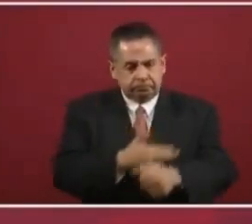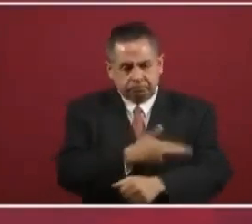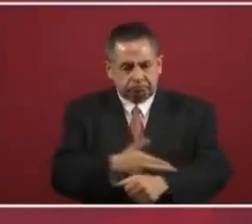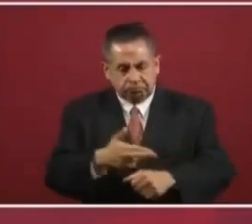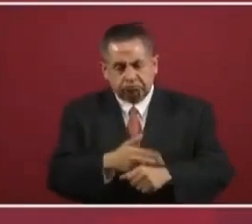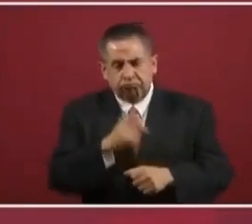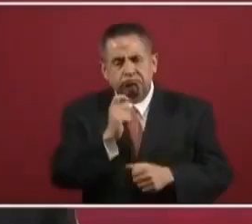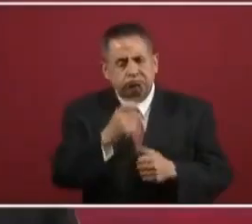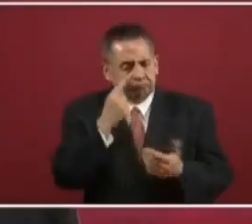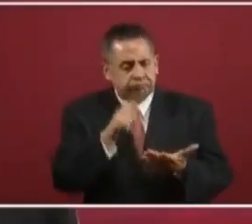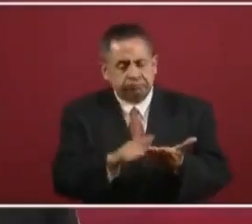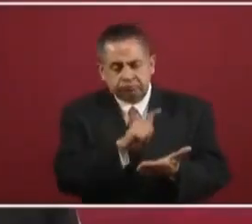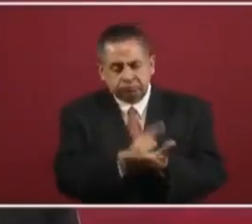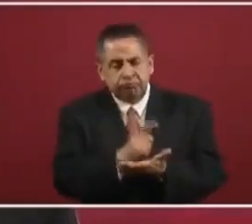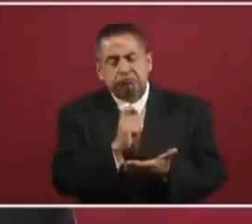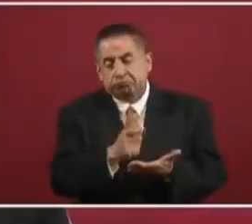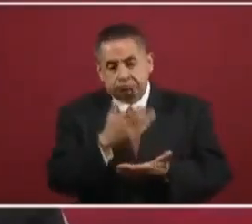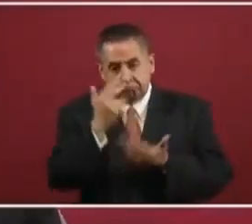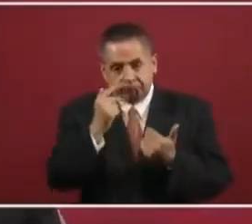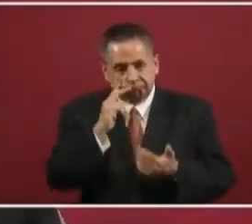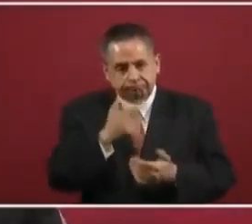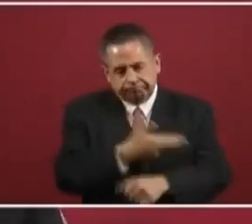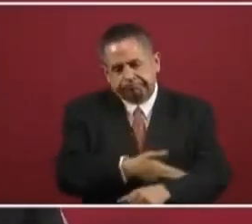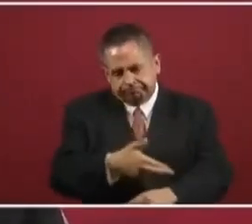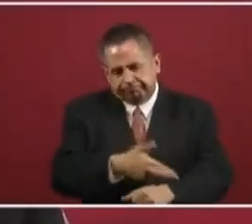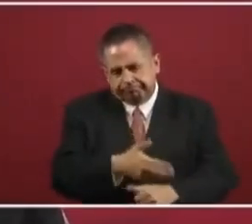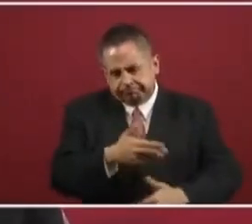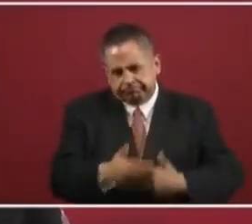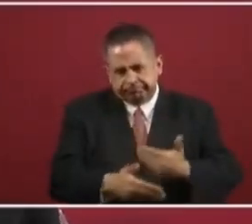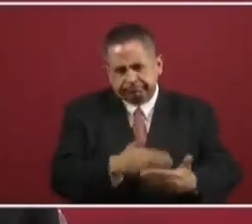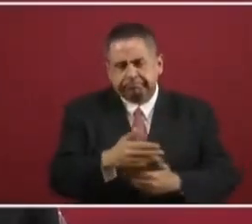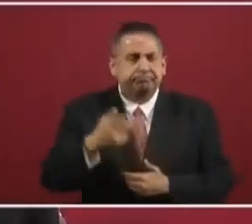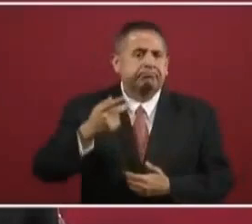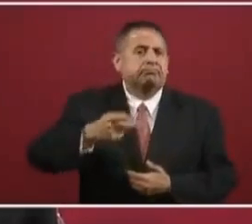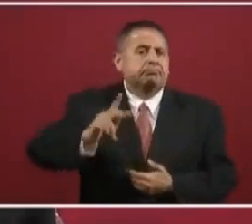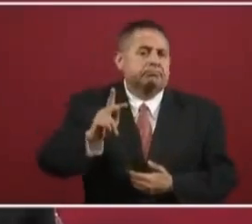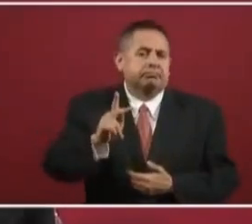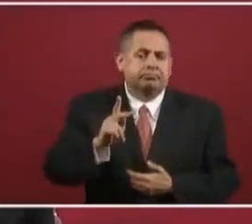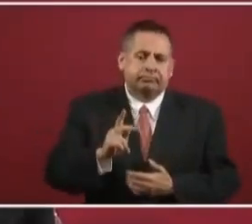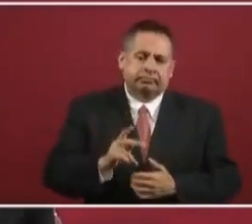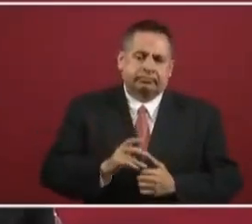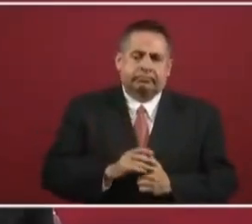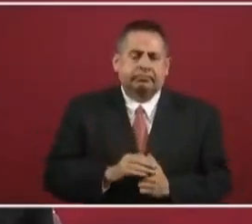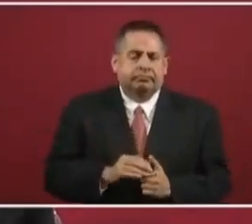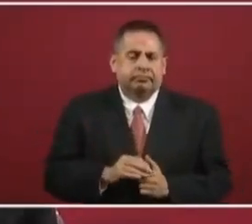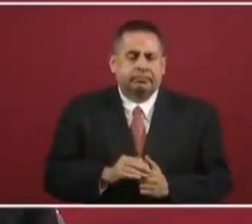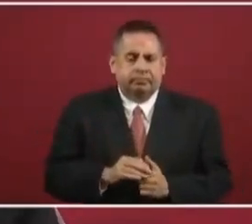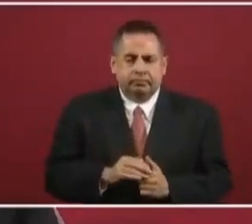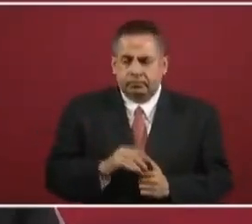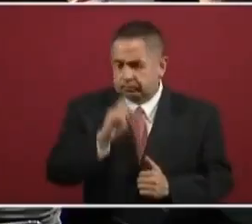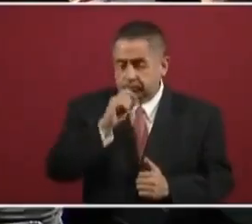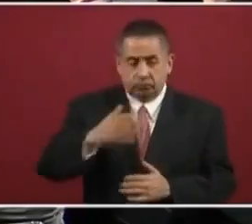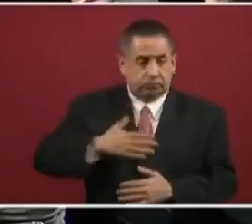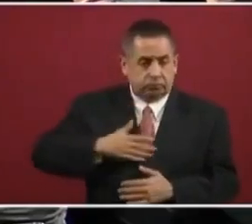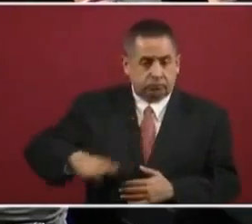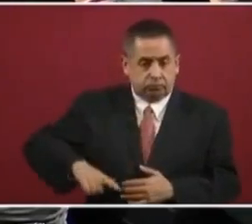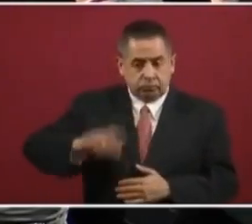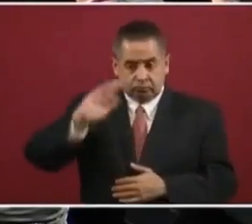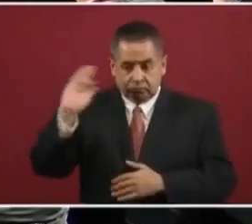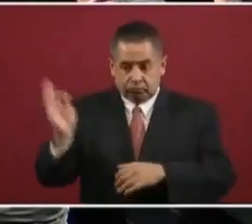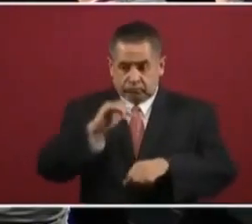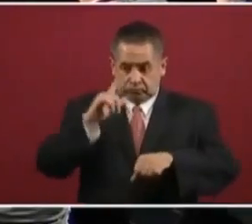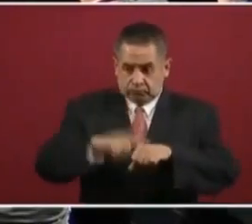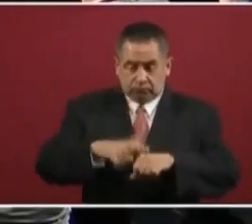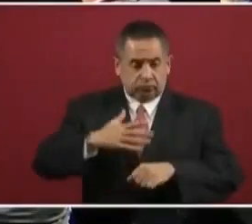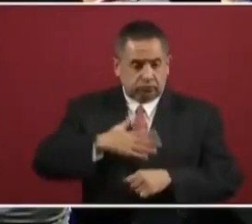legal que este siguiendo pero tanto el Gobierno Federal como